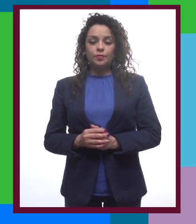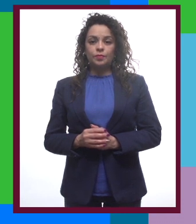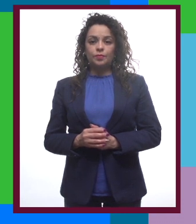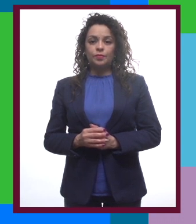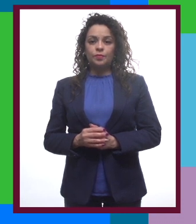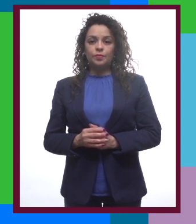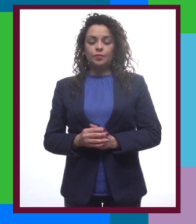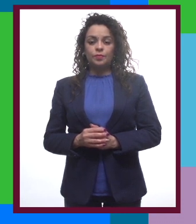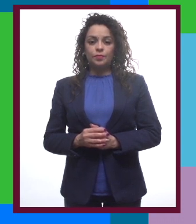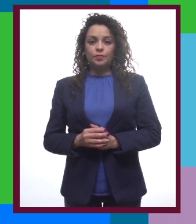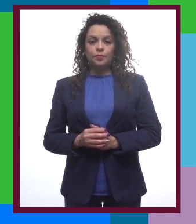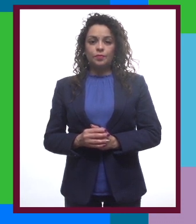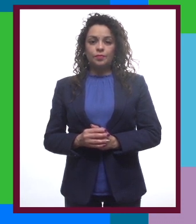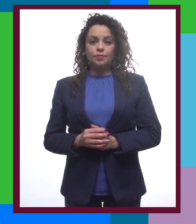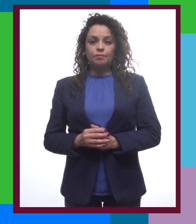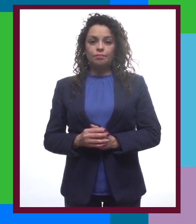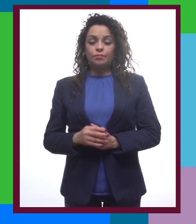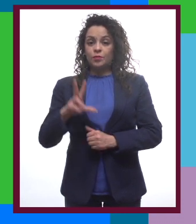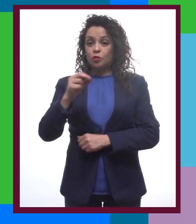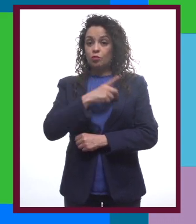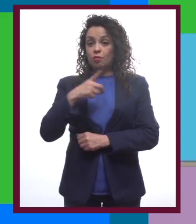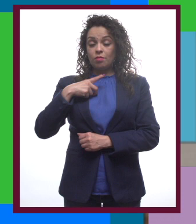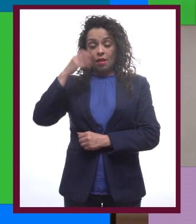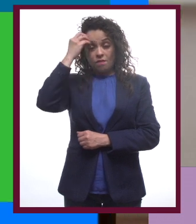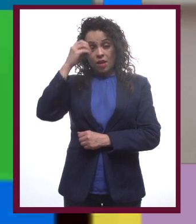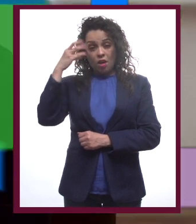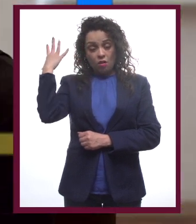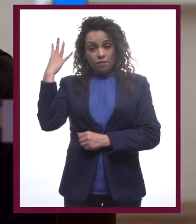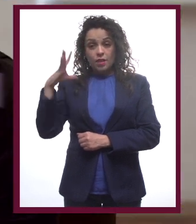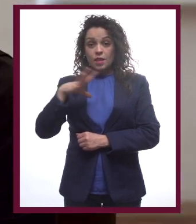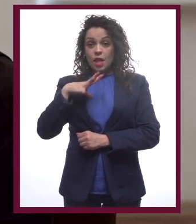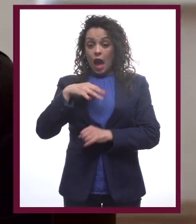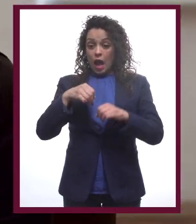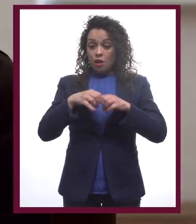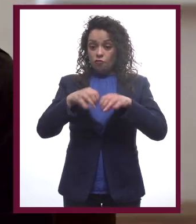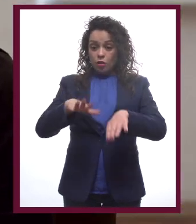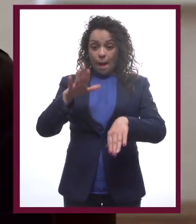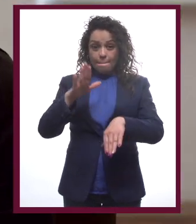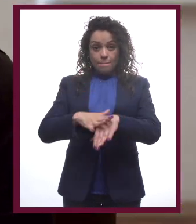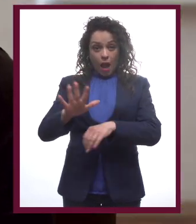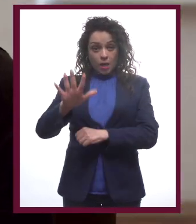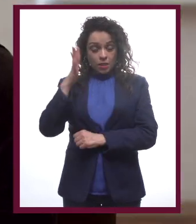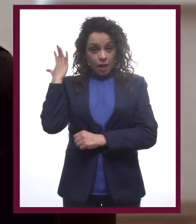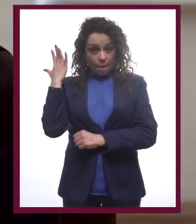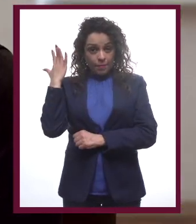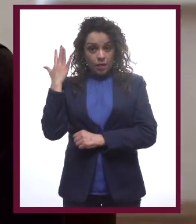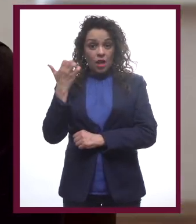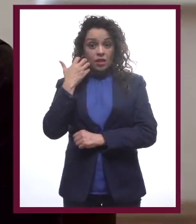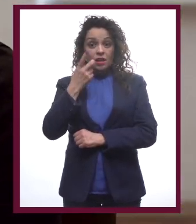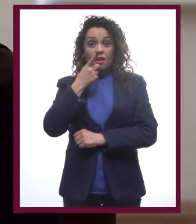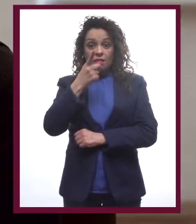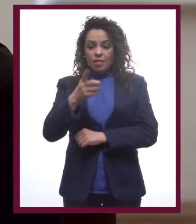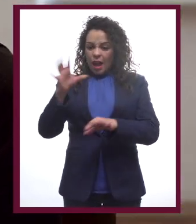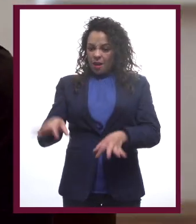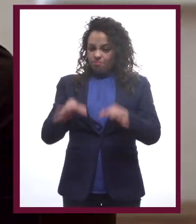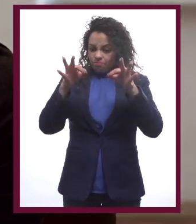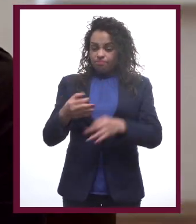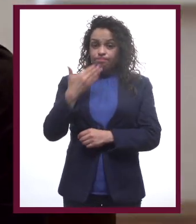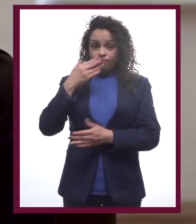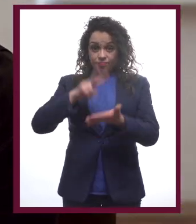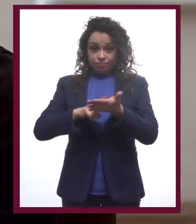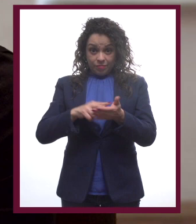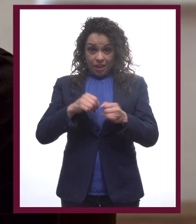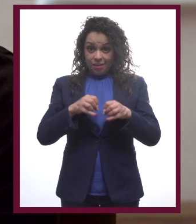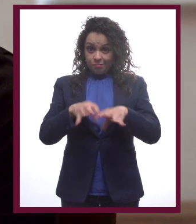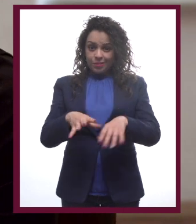no necesariamente te hace la persona más inteligente. Y no lo olvides, estar informados más rápido no significa estar